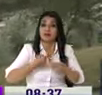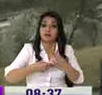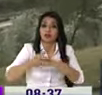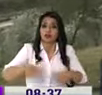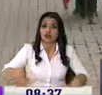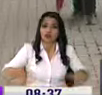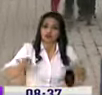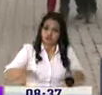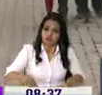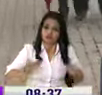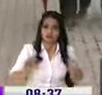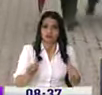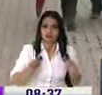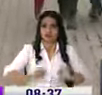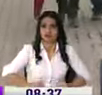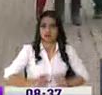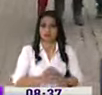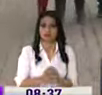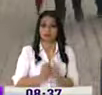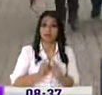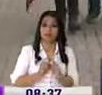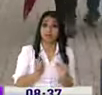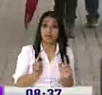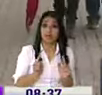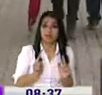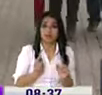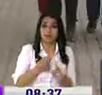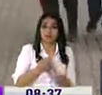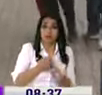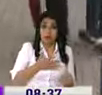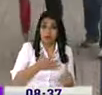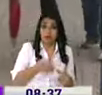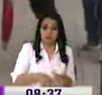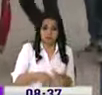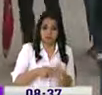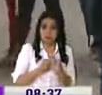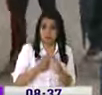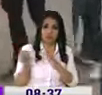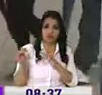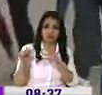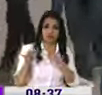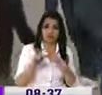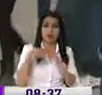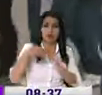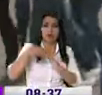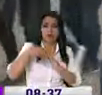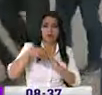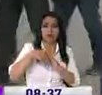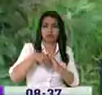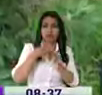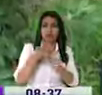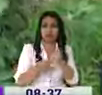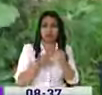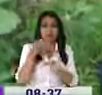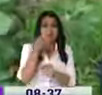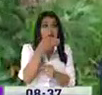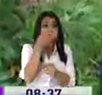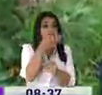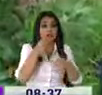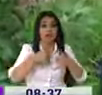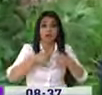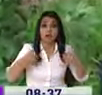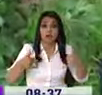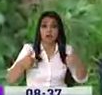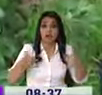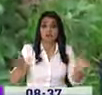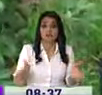establecerse. Sin embargo, el boom inicial de esta atracción fue decayendo poco a poco. Los locales comerciales fueron